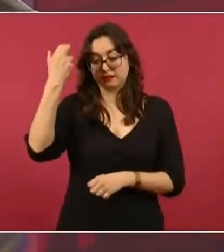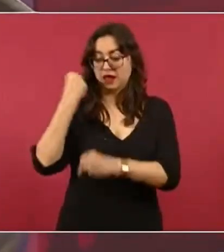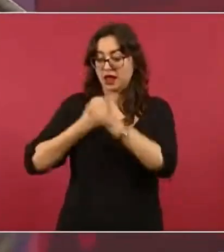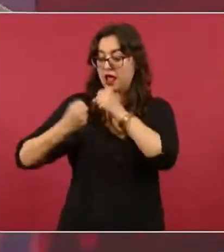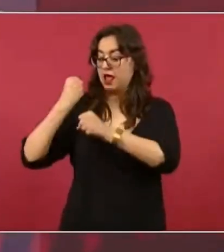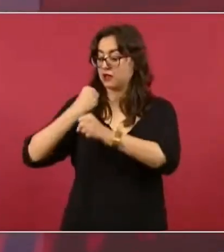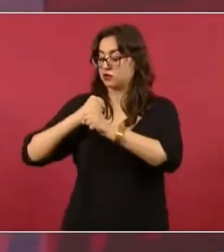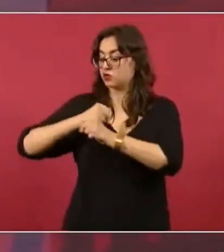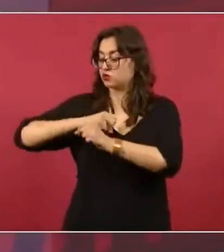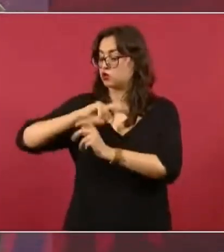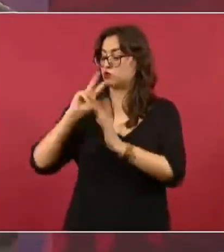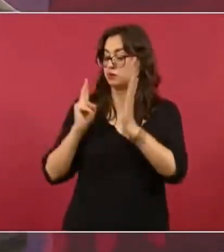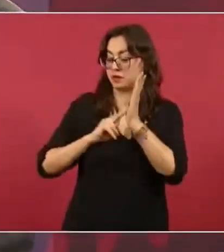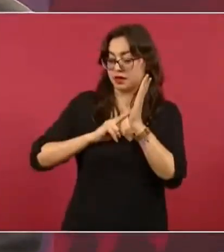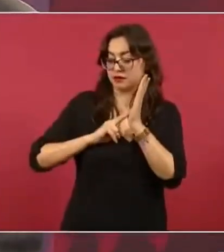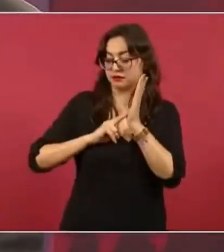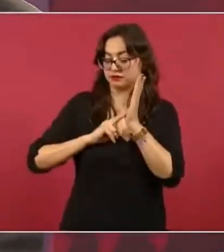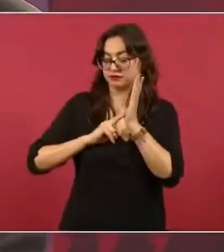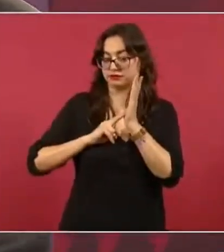2000